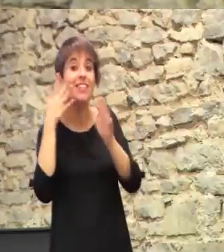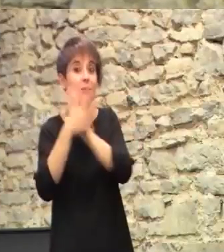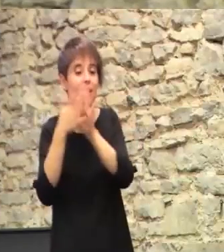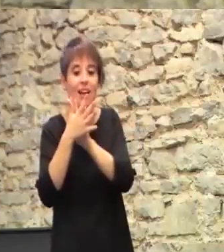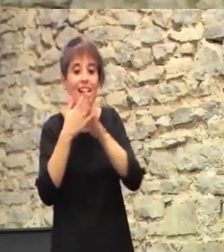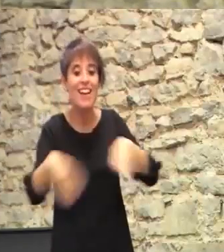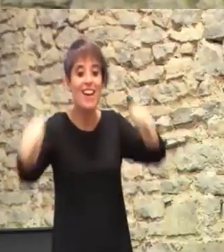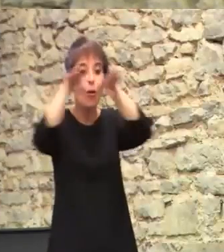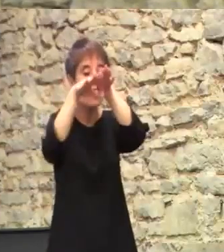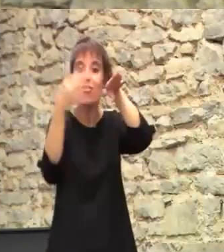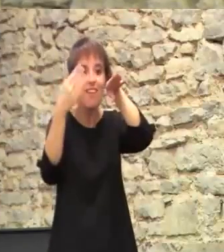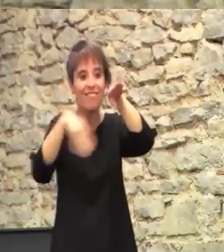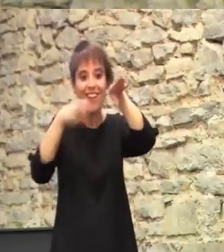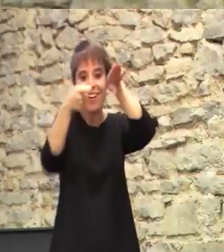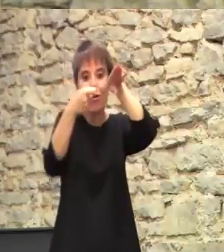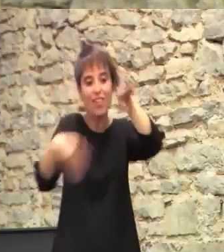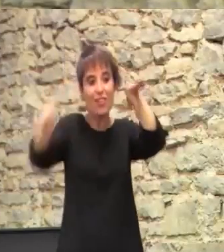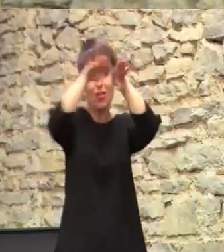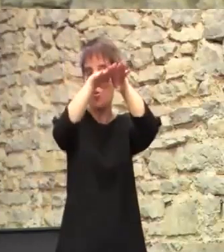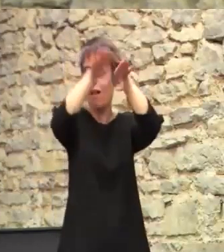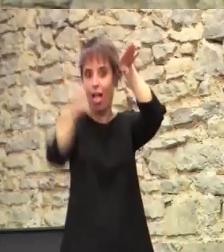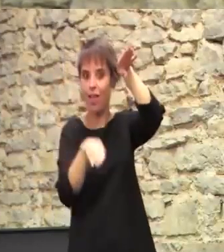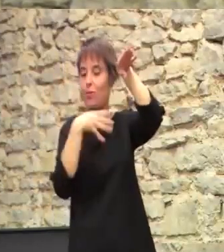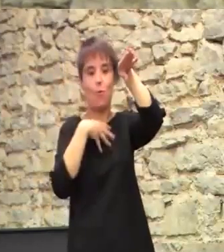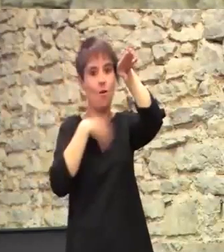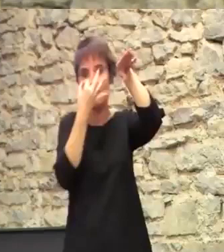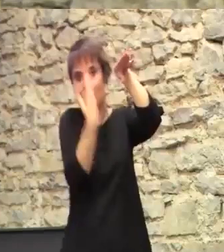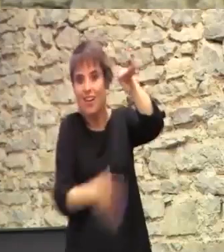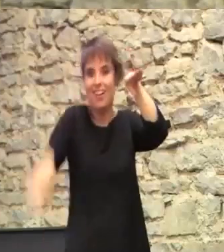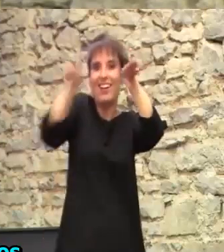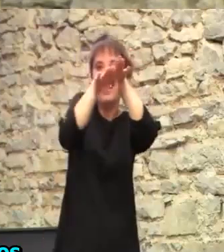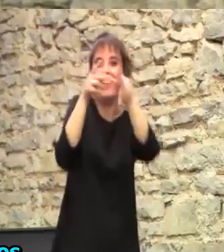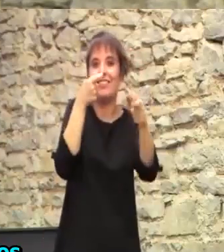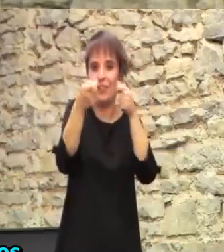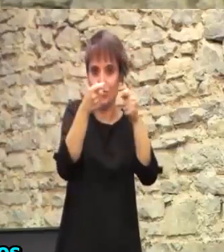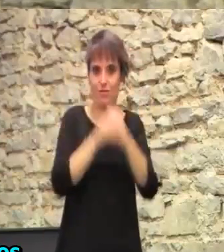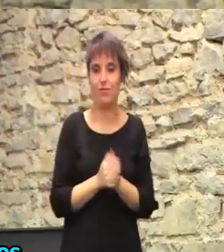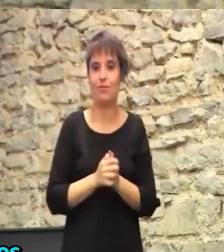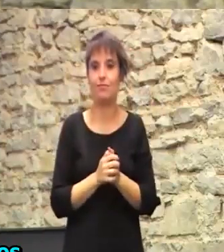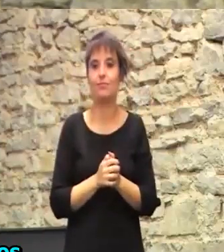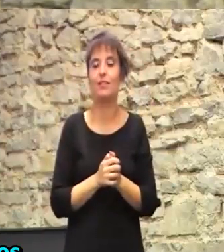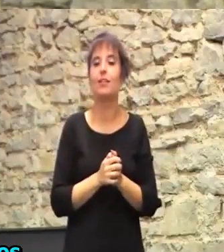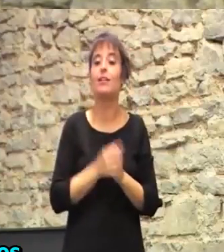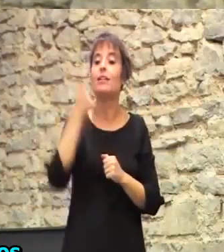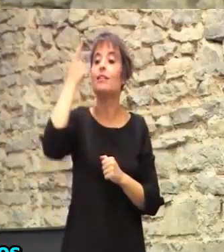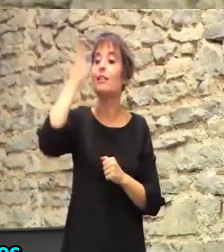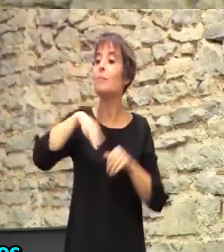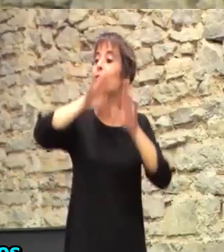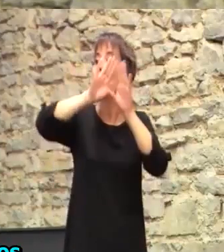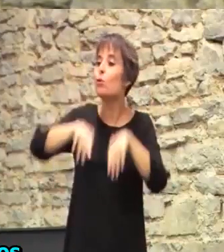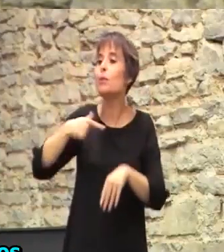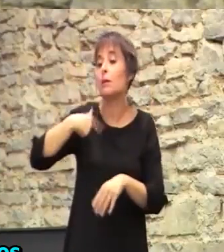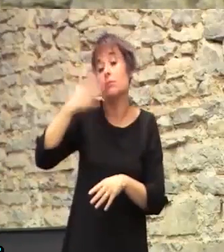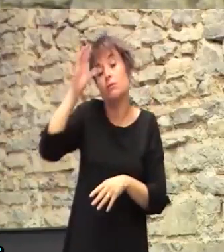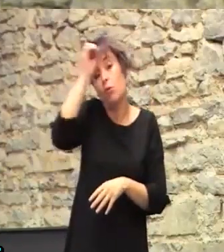no se pueden hacer de otra manera si queremos que sean sanas y por último otra cosa que me parece importante que